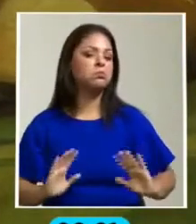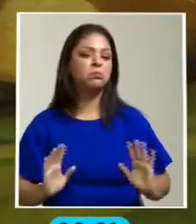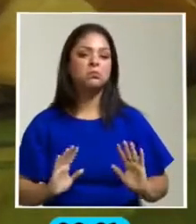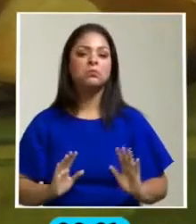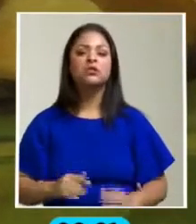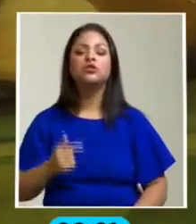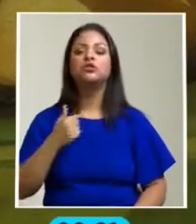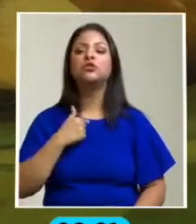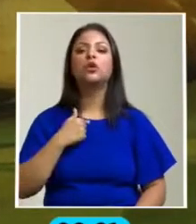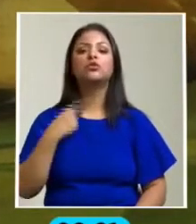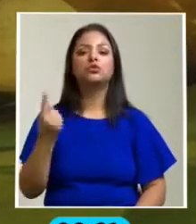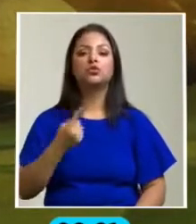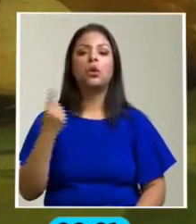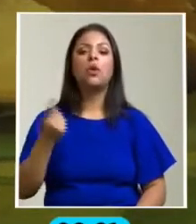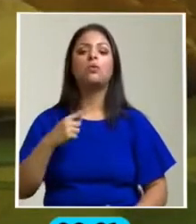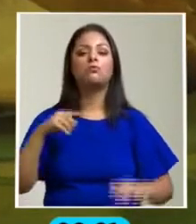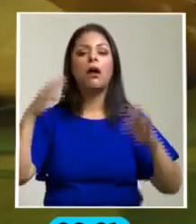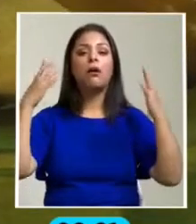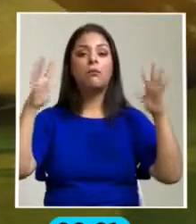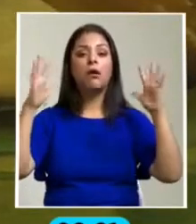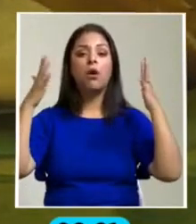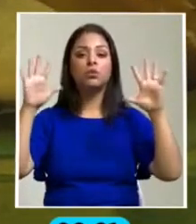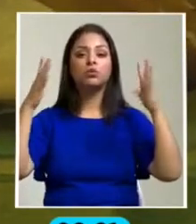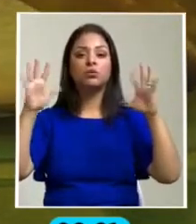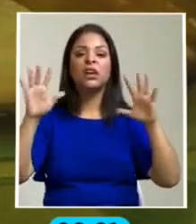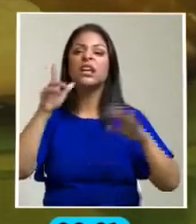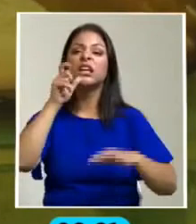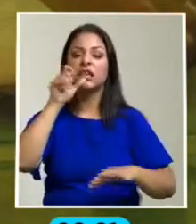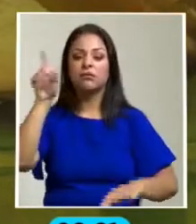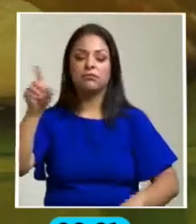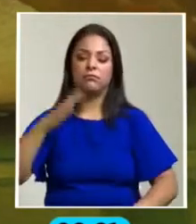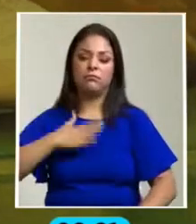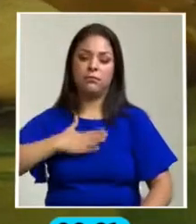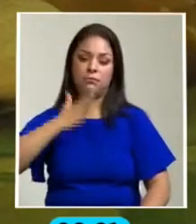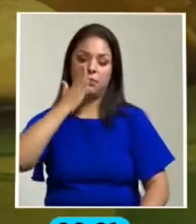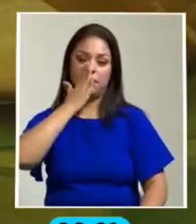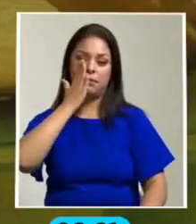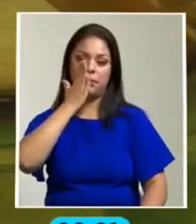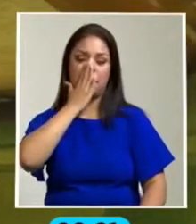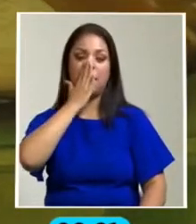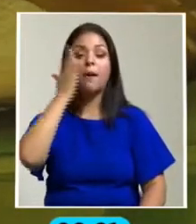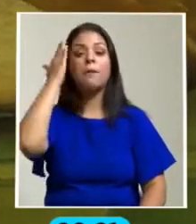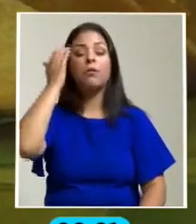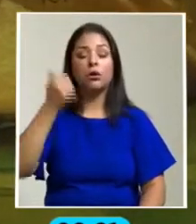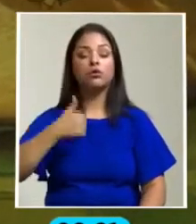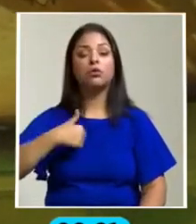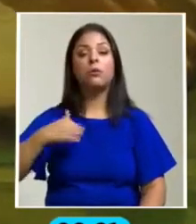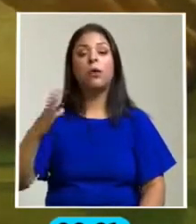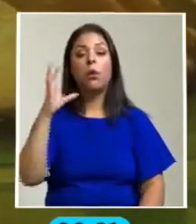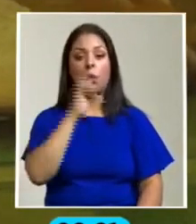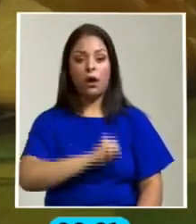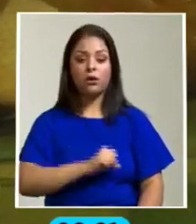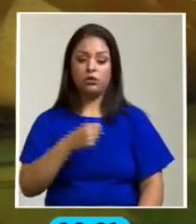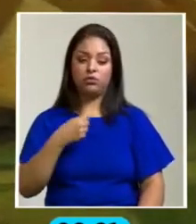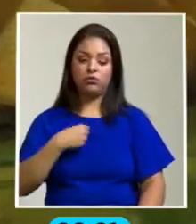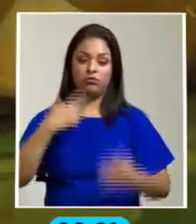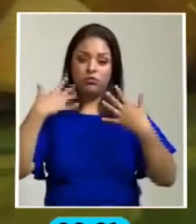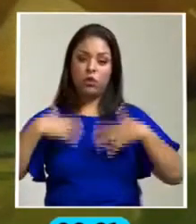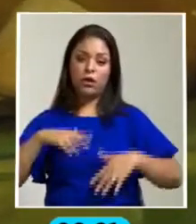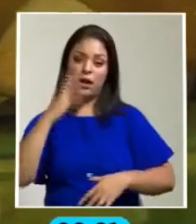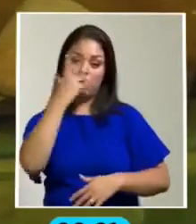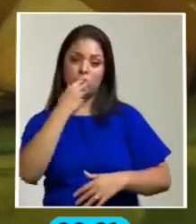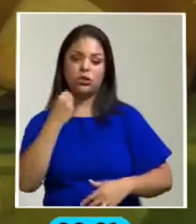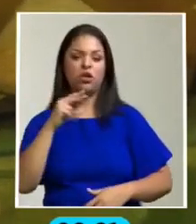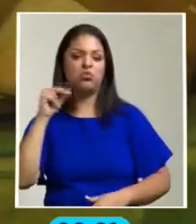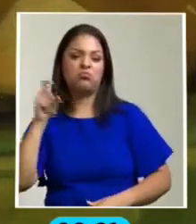aplauso es el que todas las mañanas me da mi mamá. Ya que descubrí que para verme hermosa no tengo que